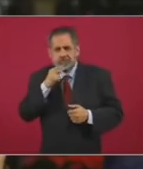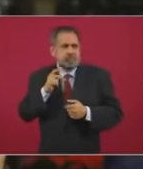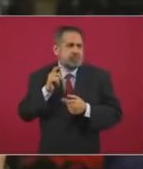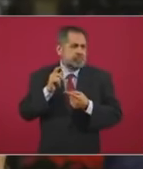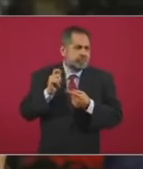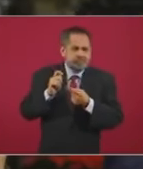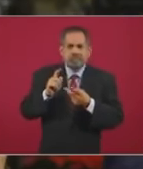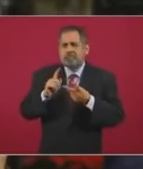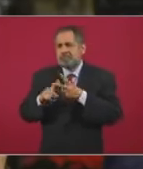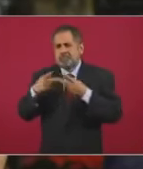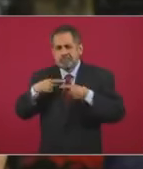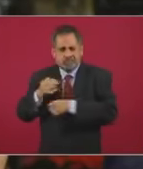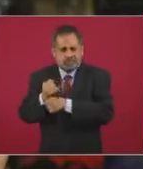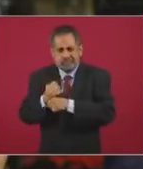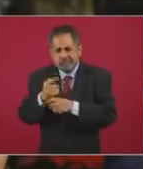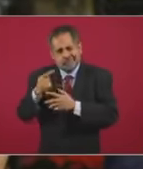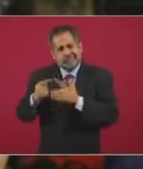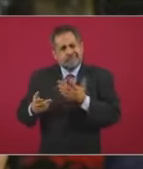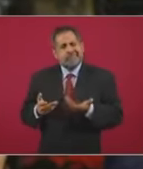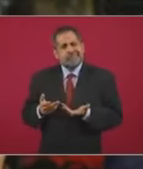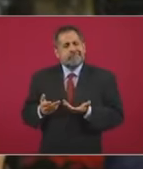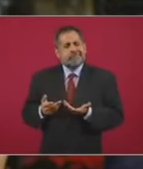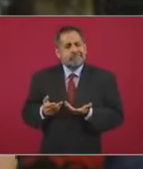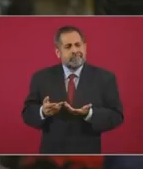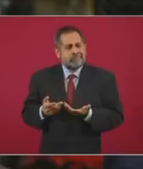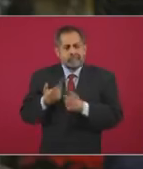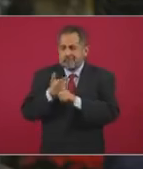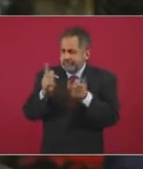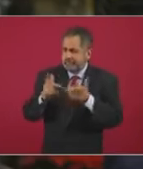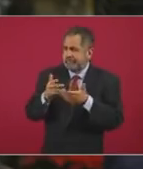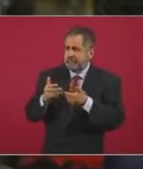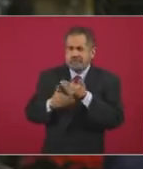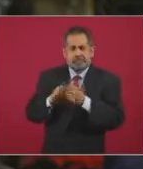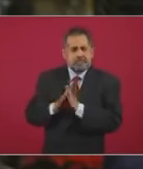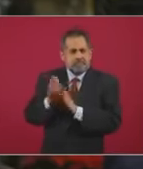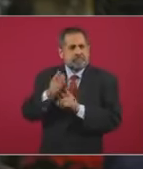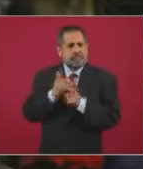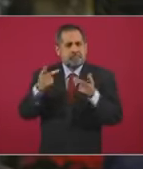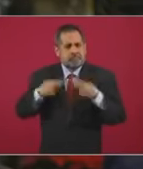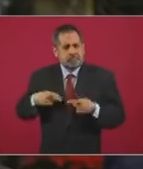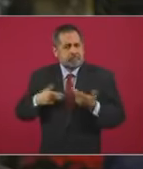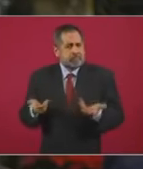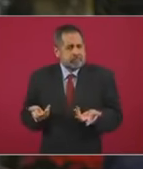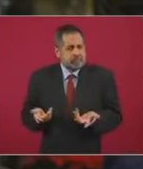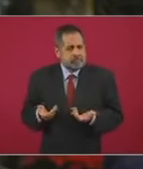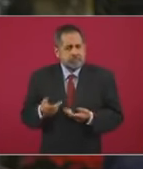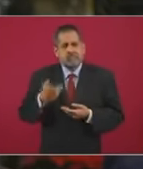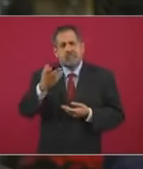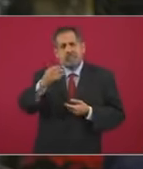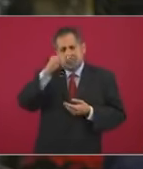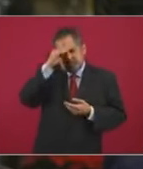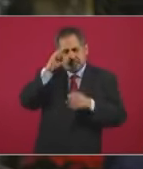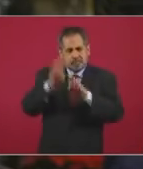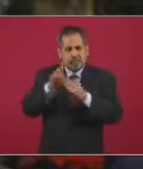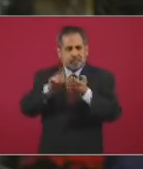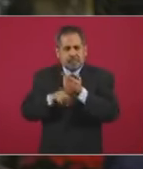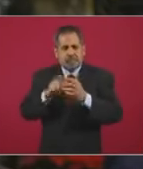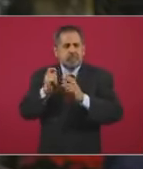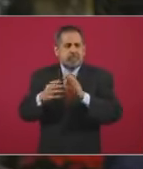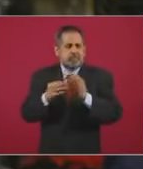de la investigación, en fin, el libre desarrollo de la personalidad, presidente. ¿Usted qué tiene que decir al